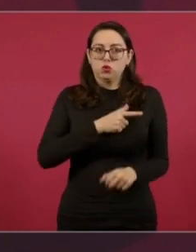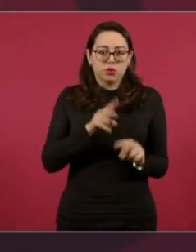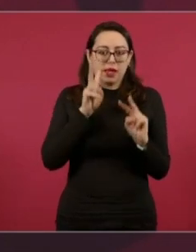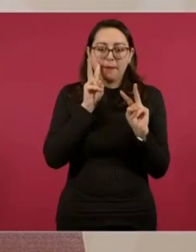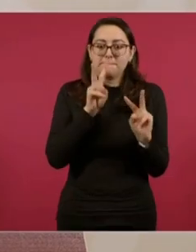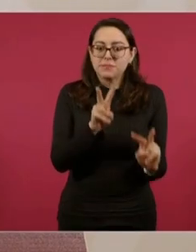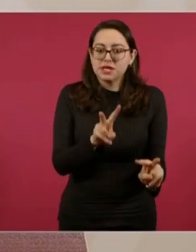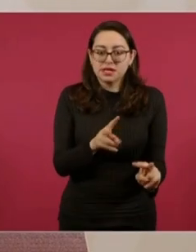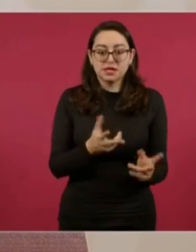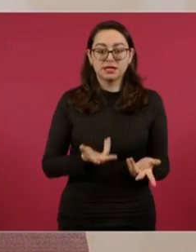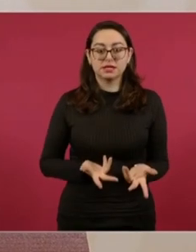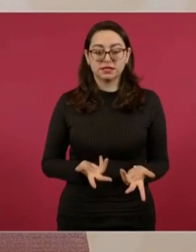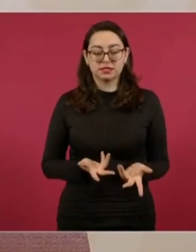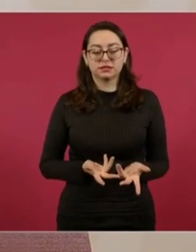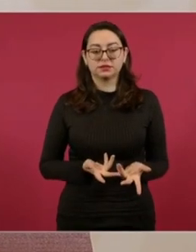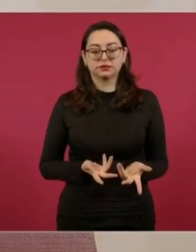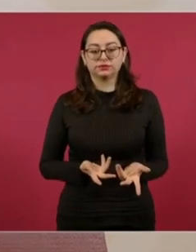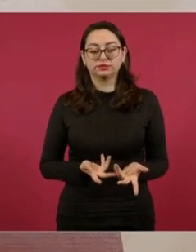Ellos